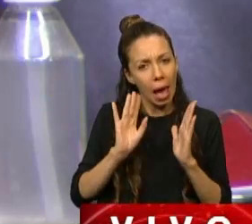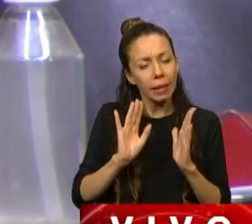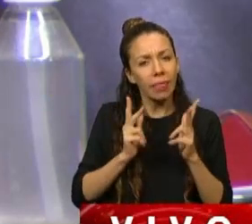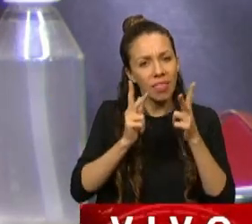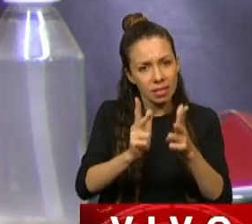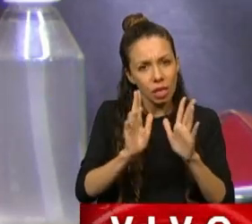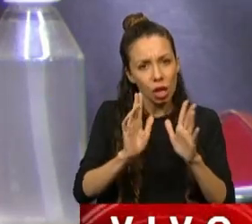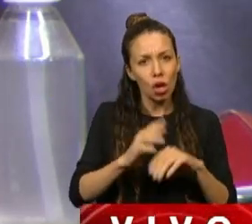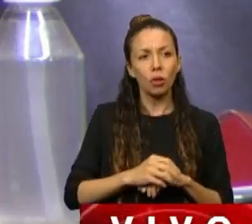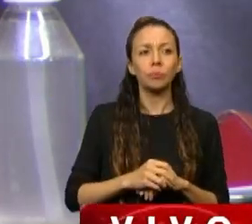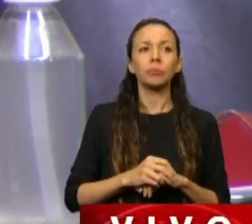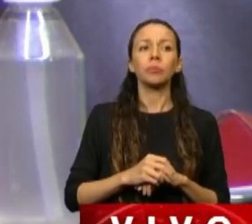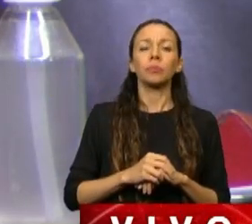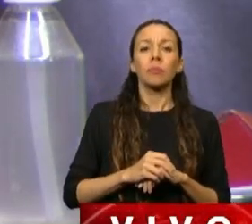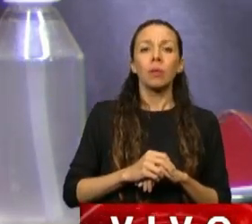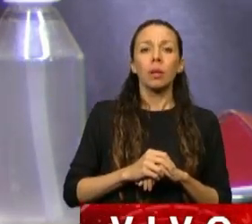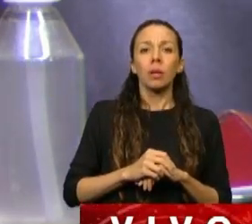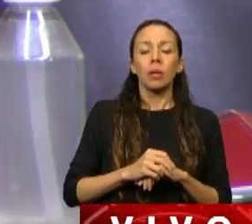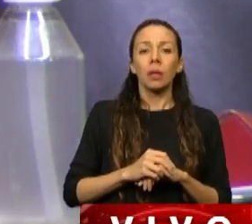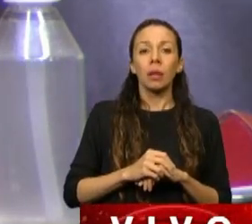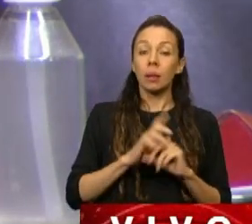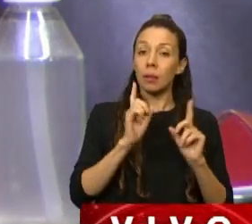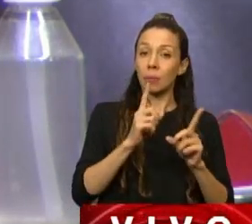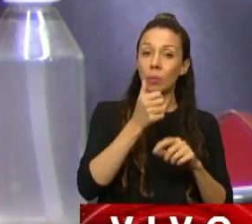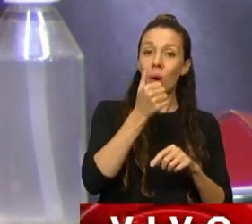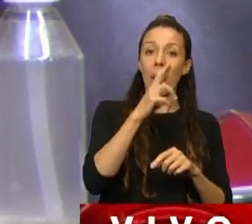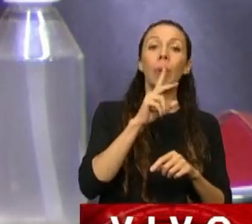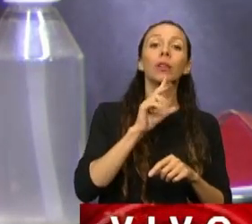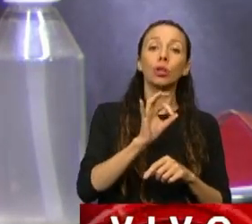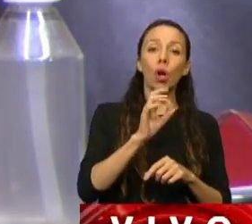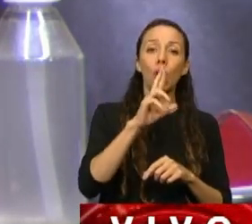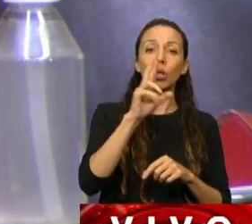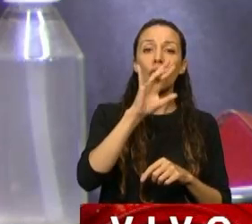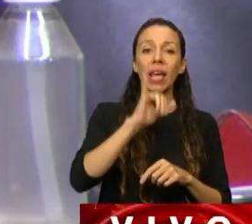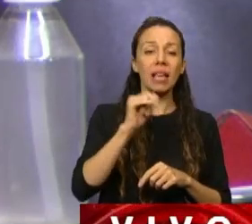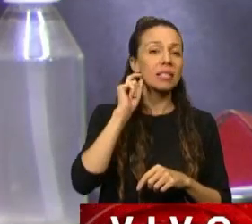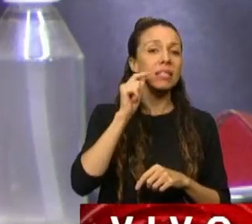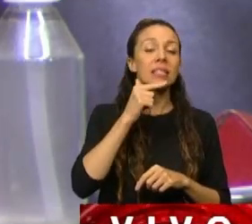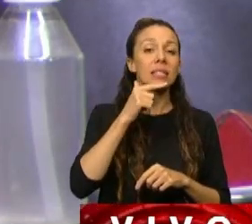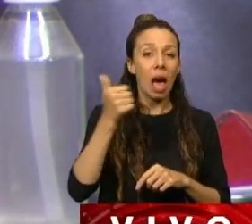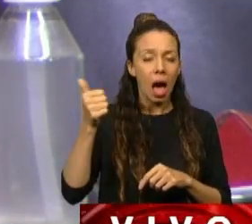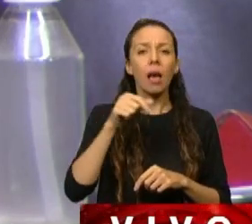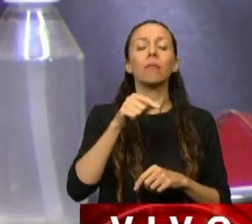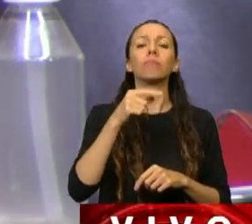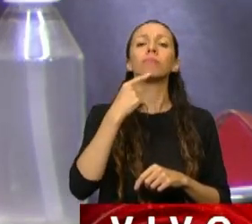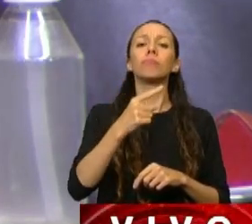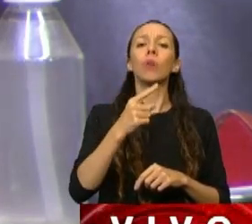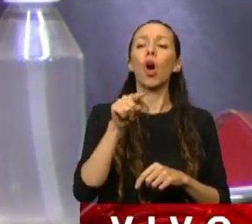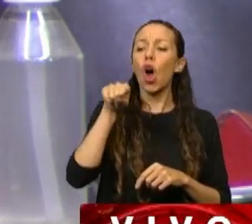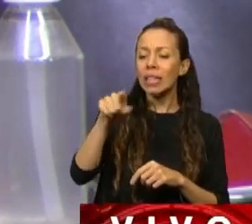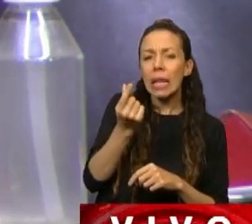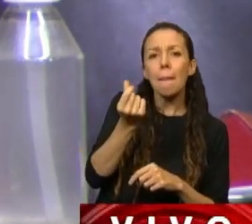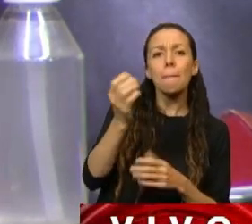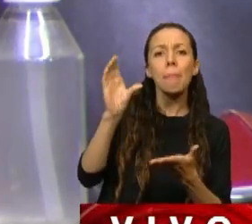crecía alberto rodríguez a con la plata no se ha realizado una